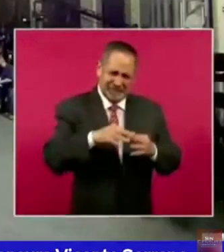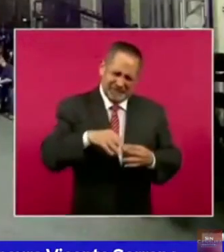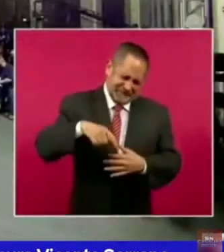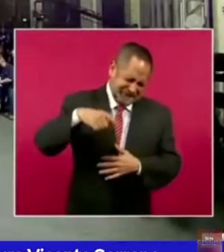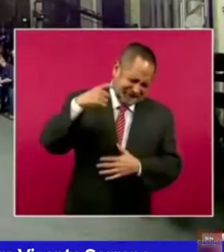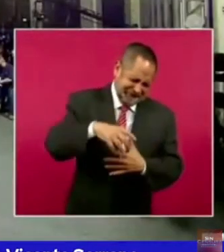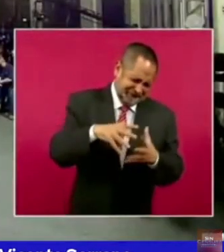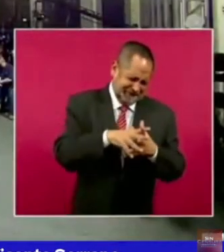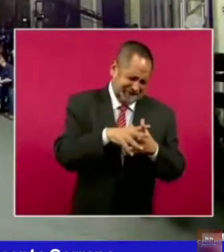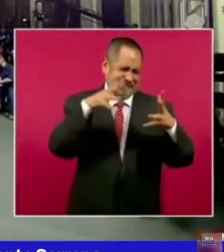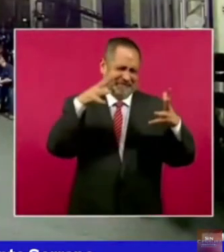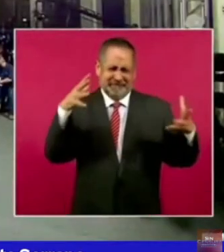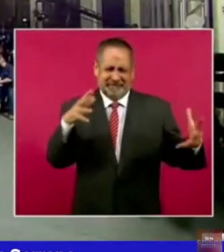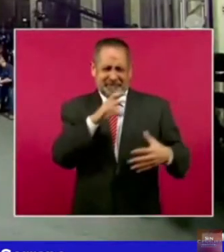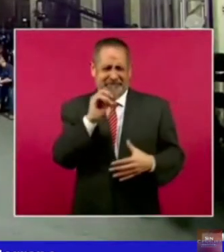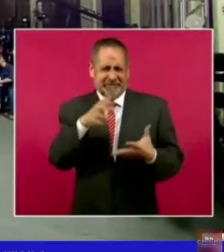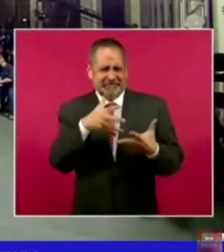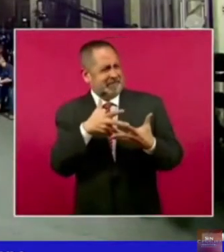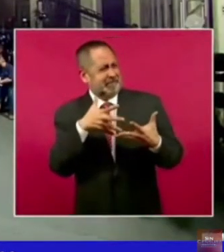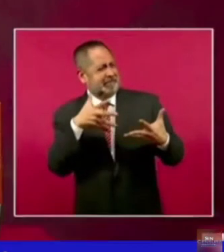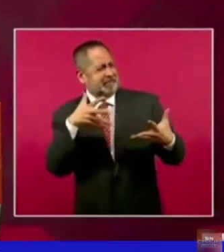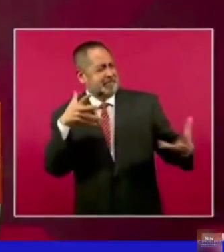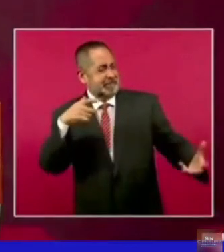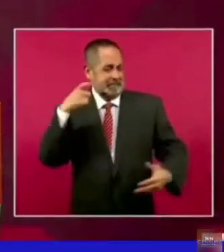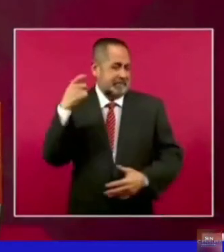grandes corporaciones. Entonces, ahora